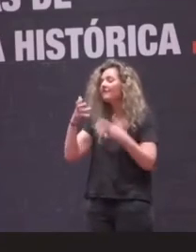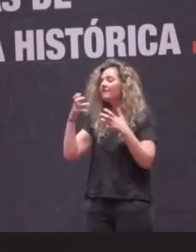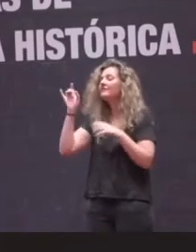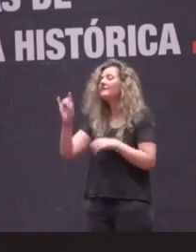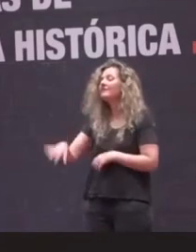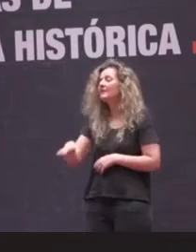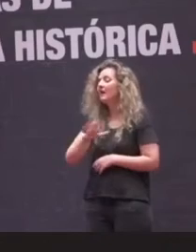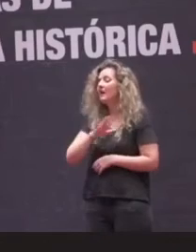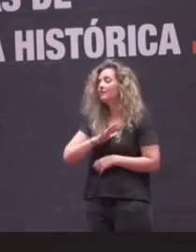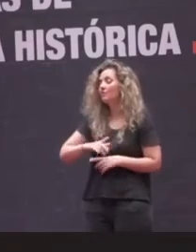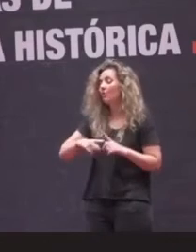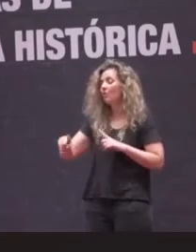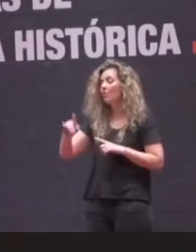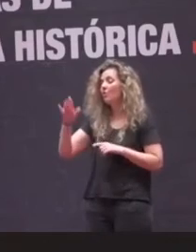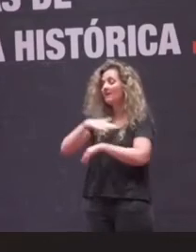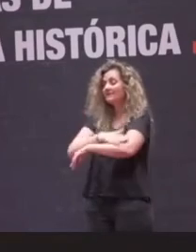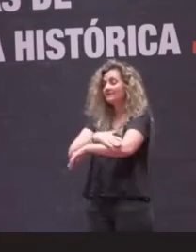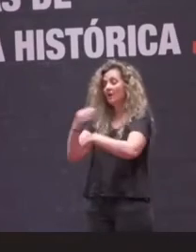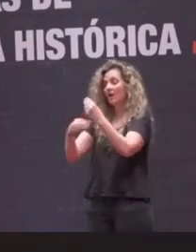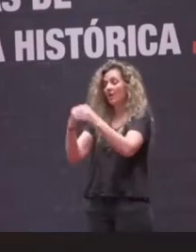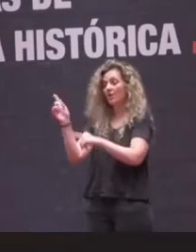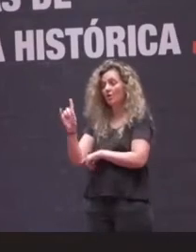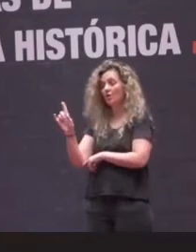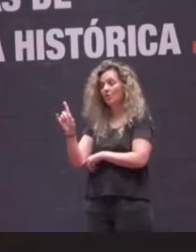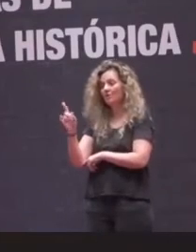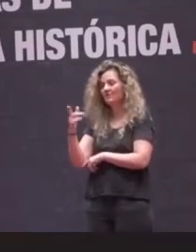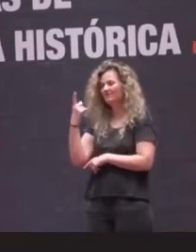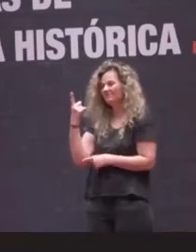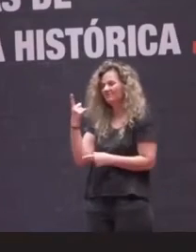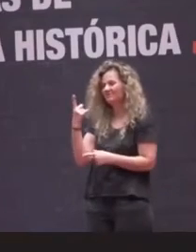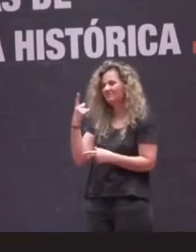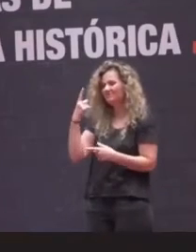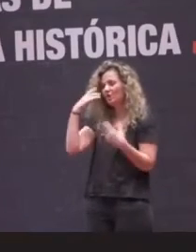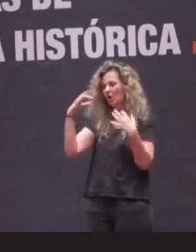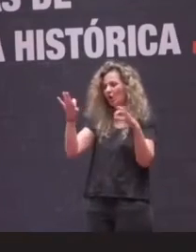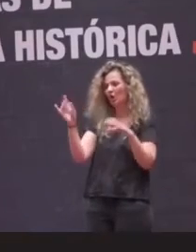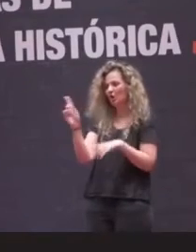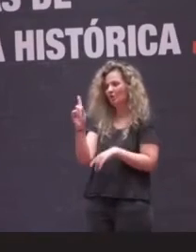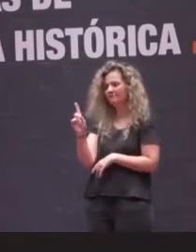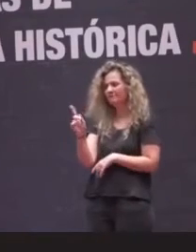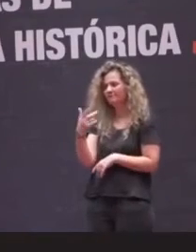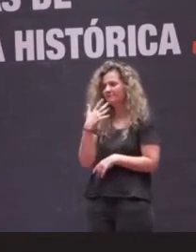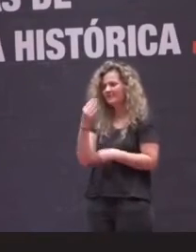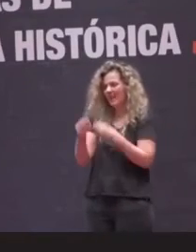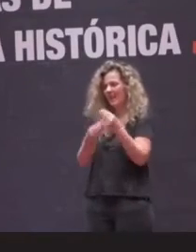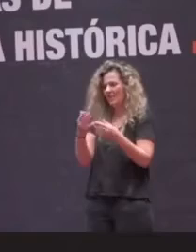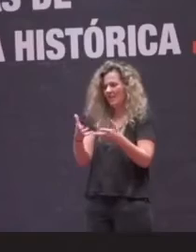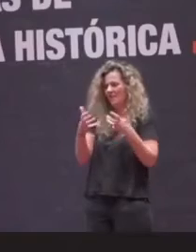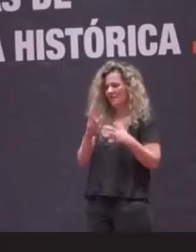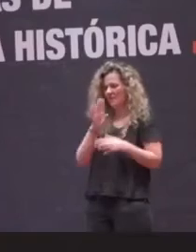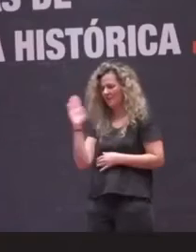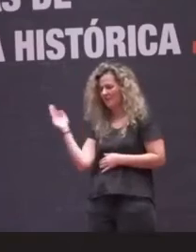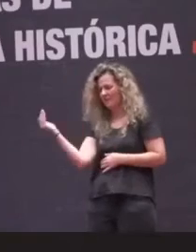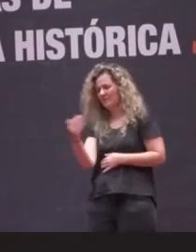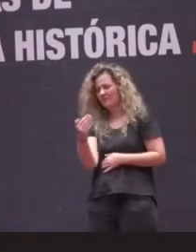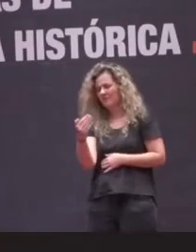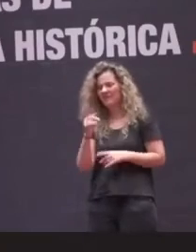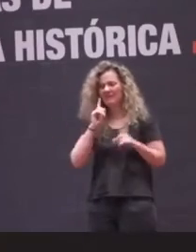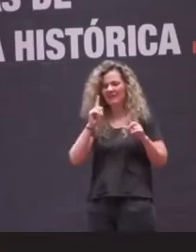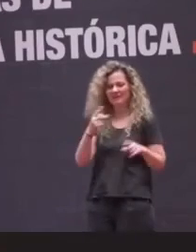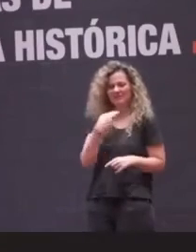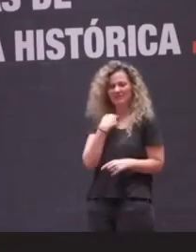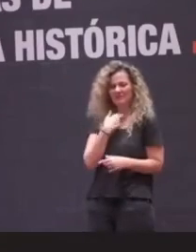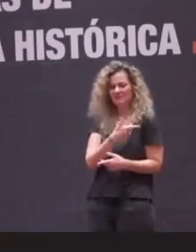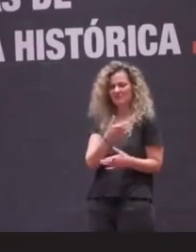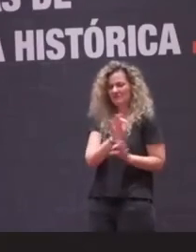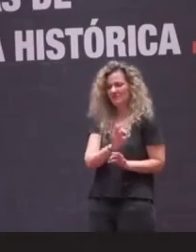directo da execución provisional que o Estado non o fai, non ten moito sentido que o faga, quen teria un beneficio moi indirecto. No caso da Diputación, ningún, por